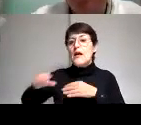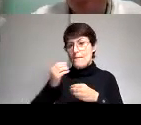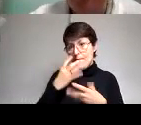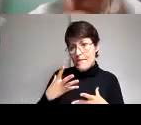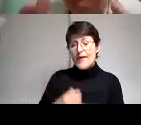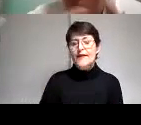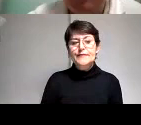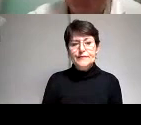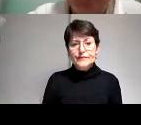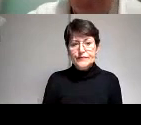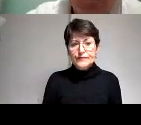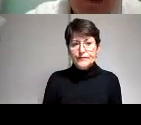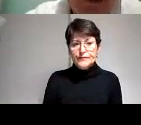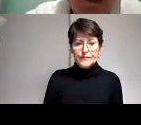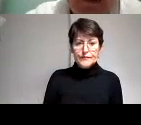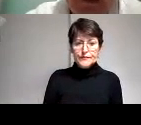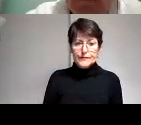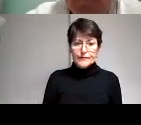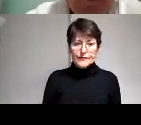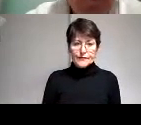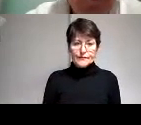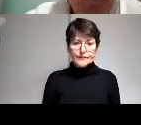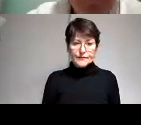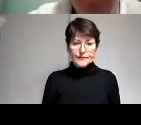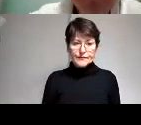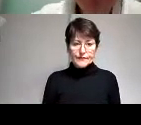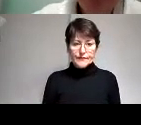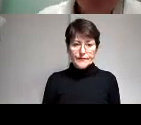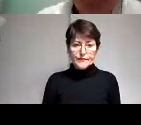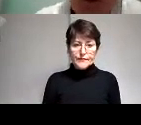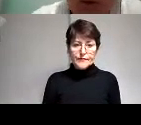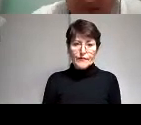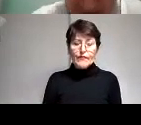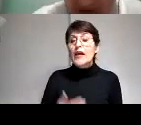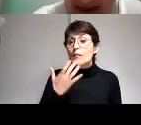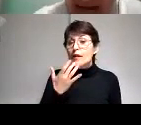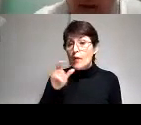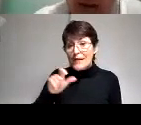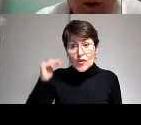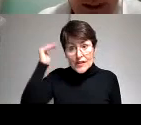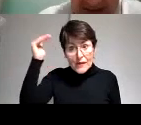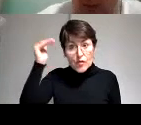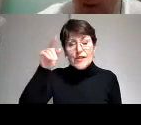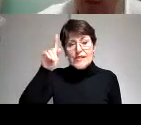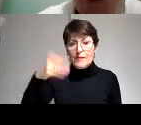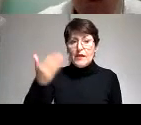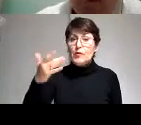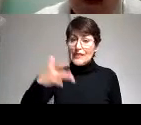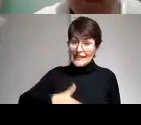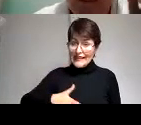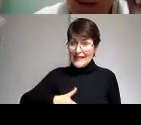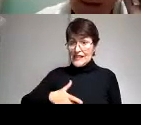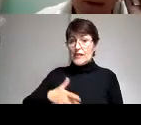sustancias que pudieran ser agresivas, resultar agresivas para nuestra salud. En adultos fortalecemos el aparato digestivo por esta